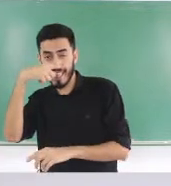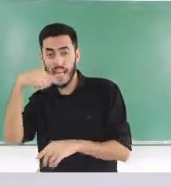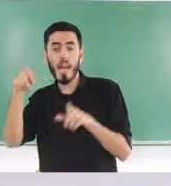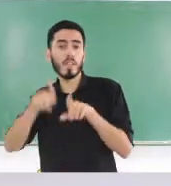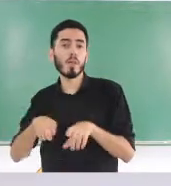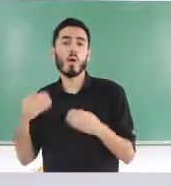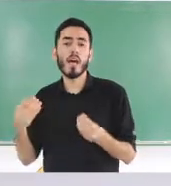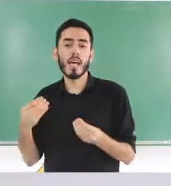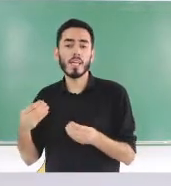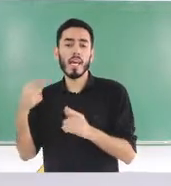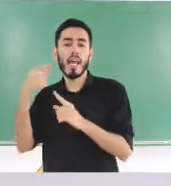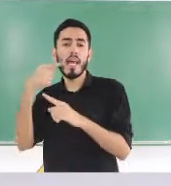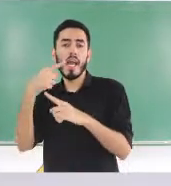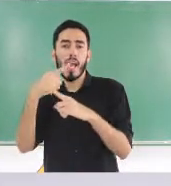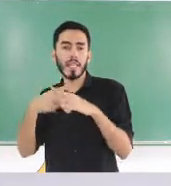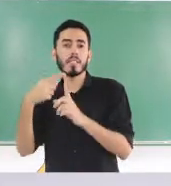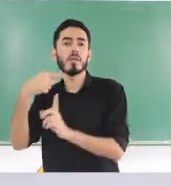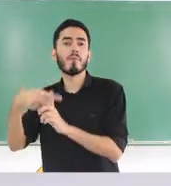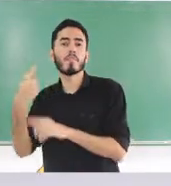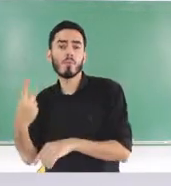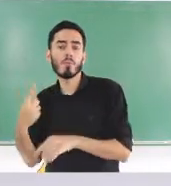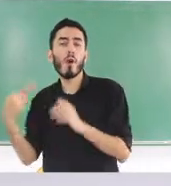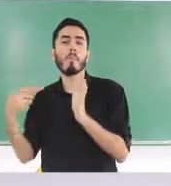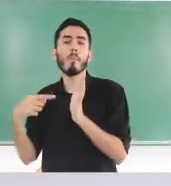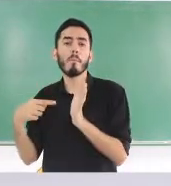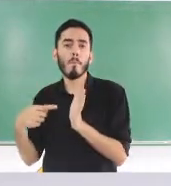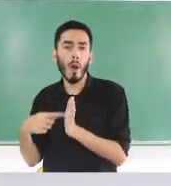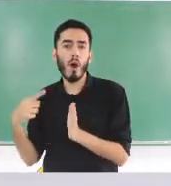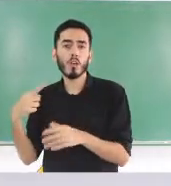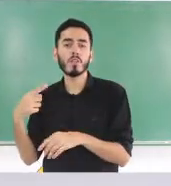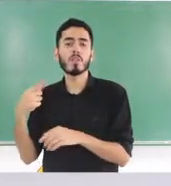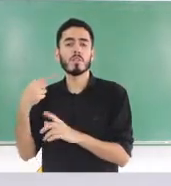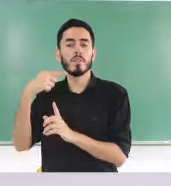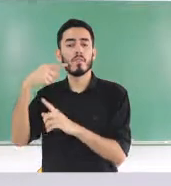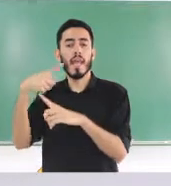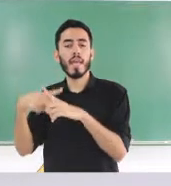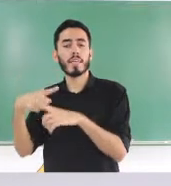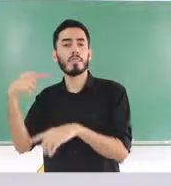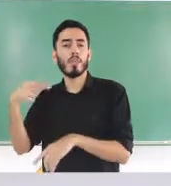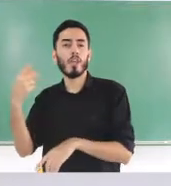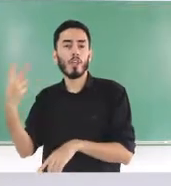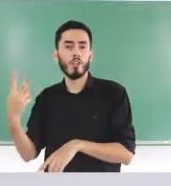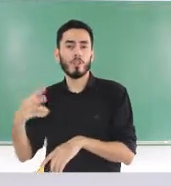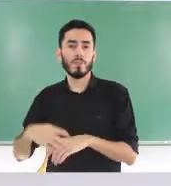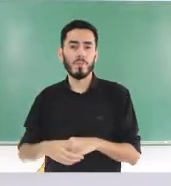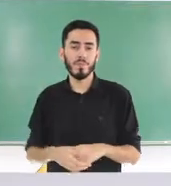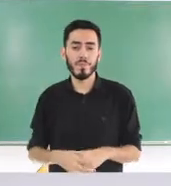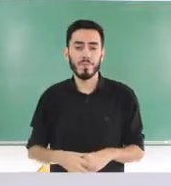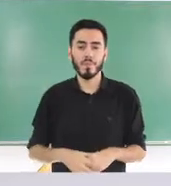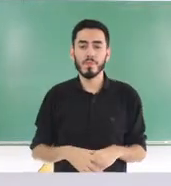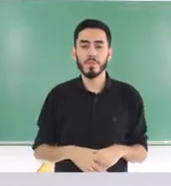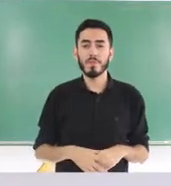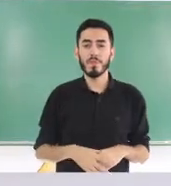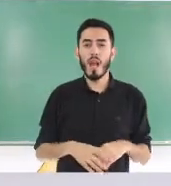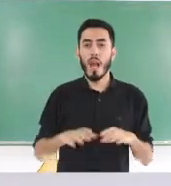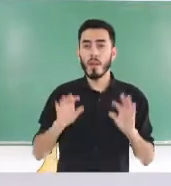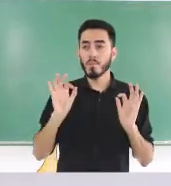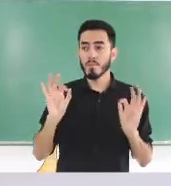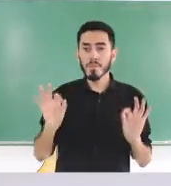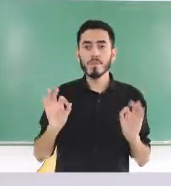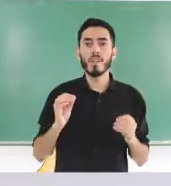multiplicado por X menos 2. Una vez que está así, vamos a aplicar propiedad